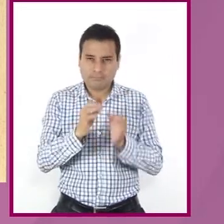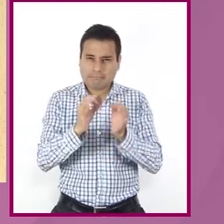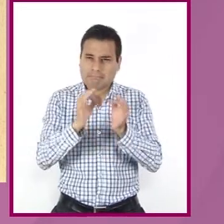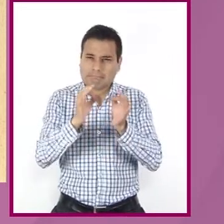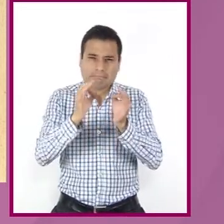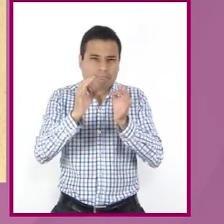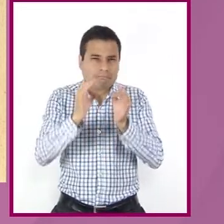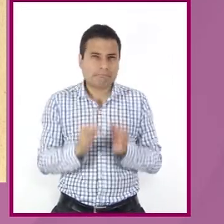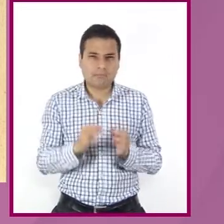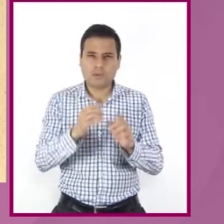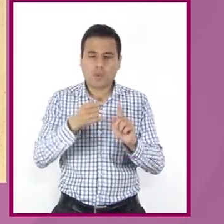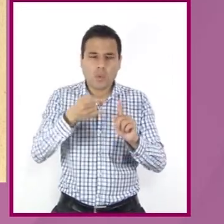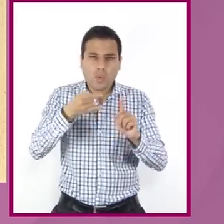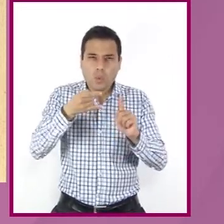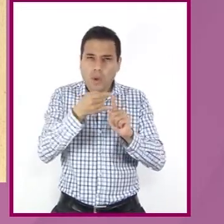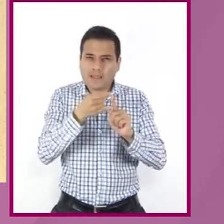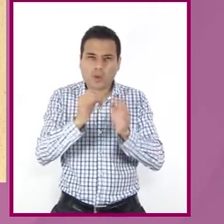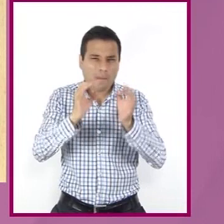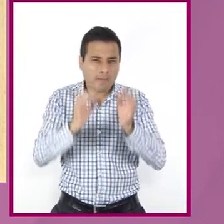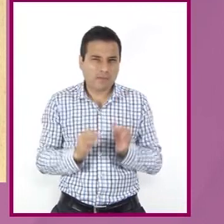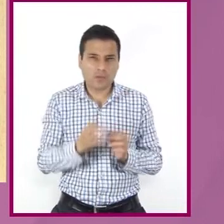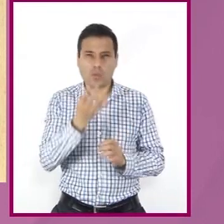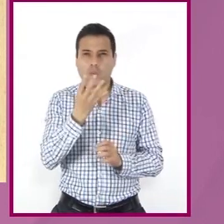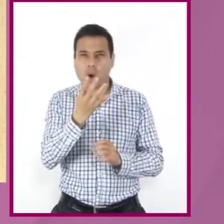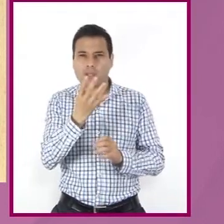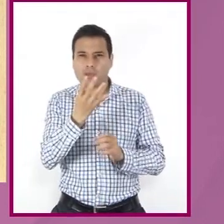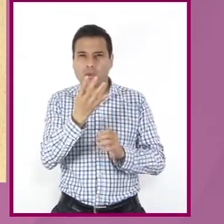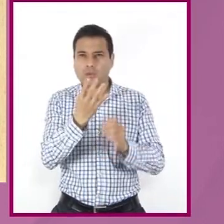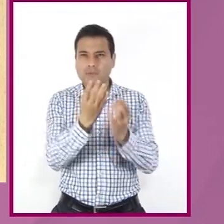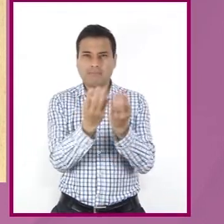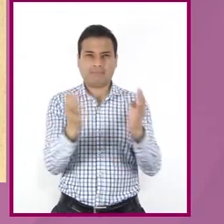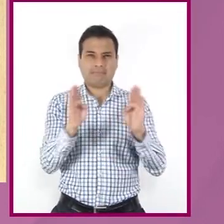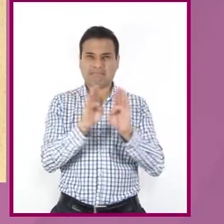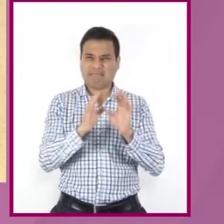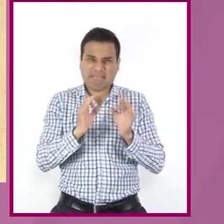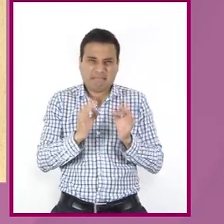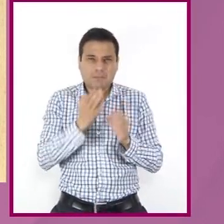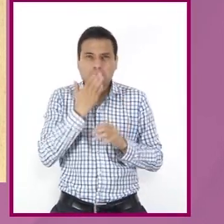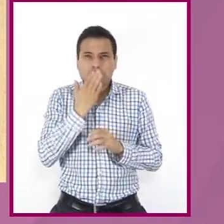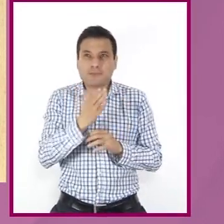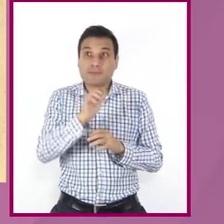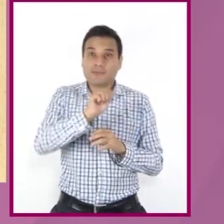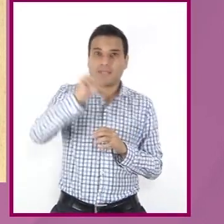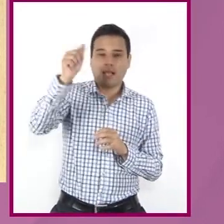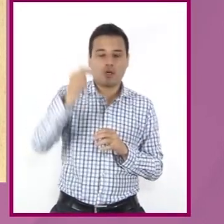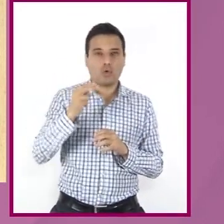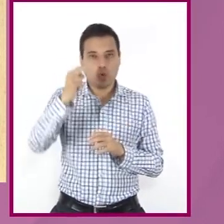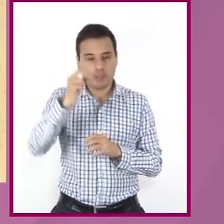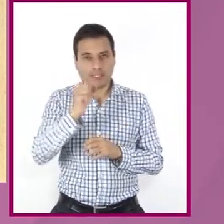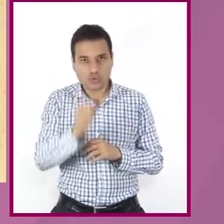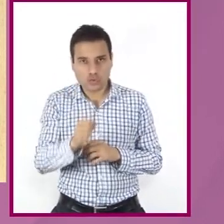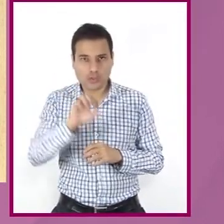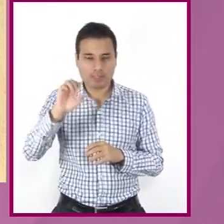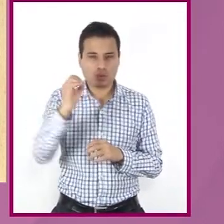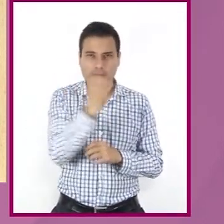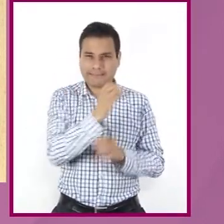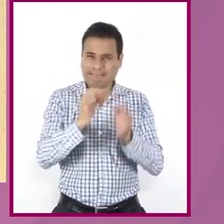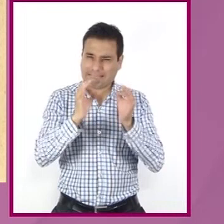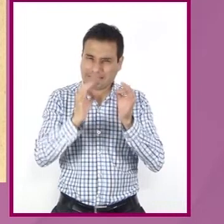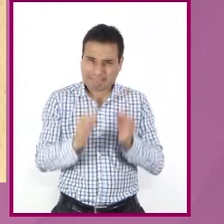perfectamente cuadrada y sus 4 lados están situados directamente al norte, sur, este y